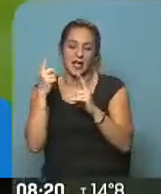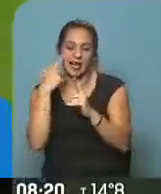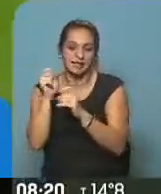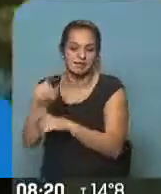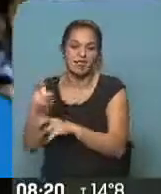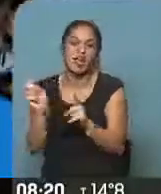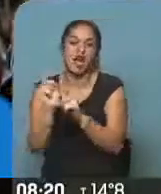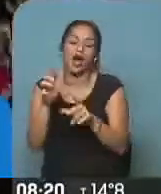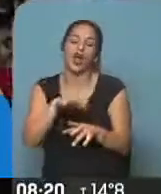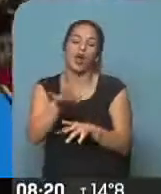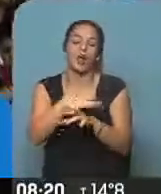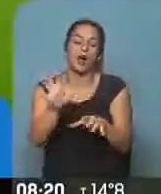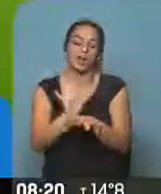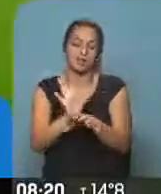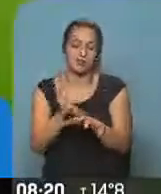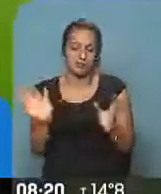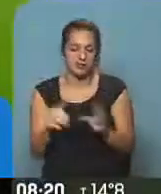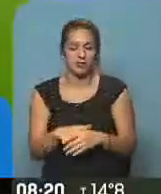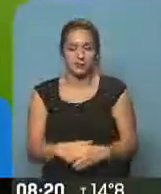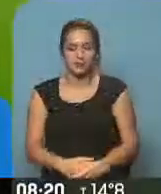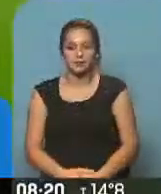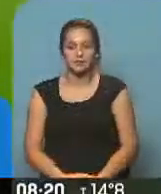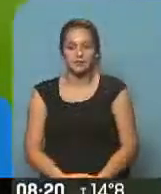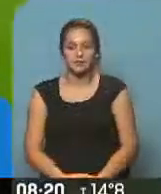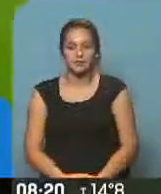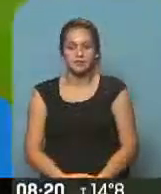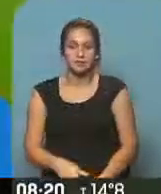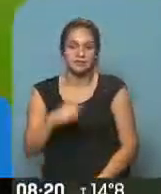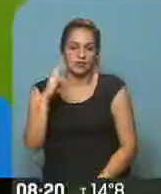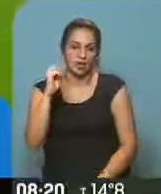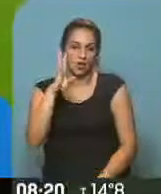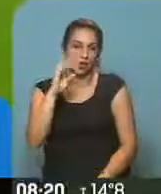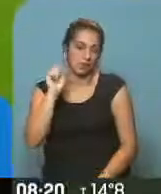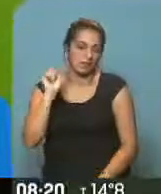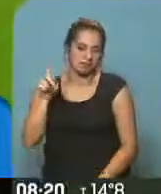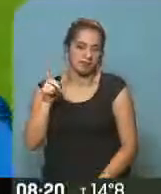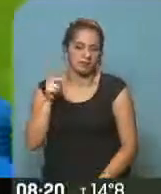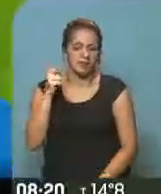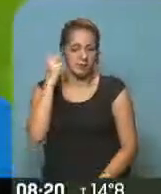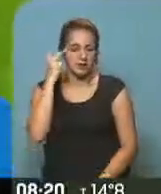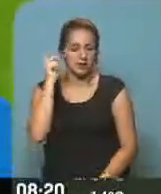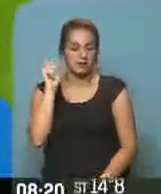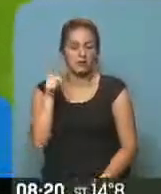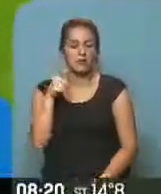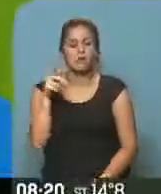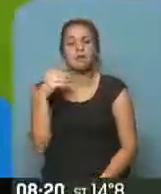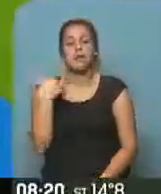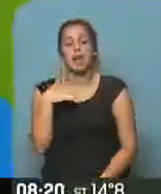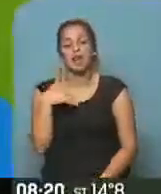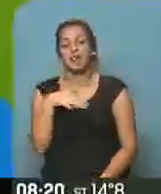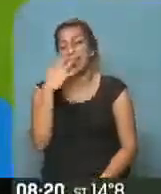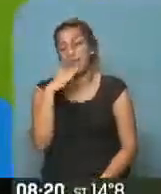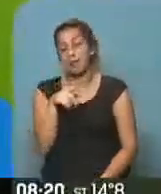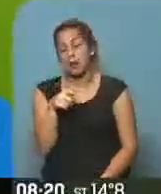referimos obviamente a que va a disfrutar de las instalaciones del Barcelona, el club de origen allí de Lionel, y Argentina que después tendrá un